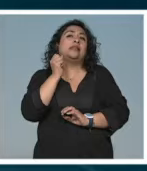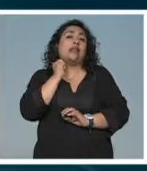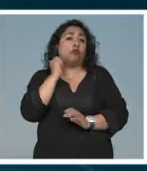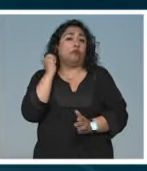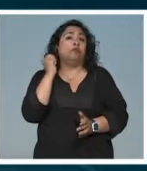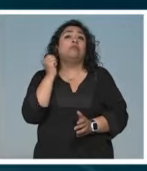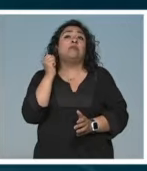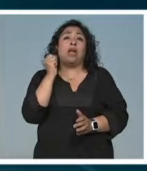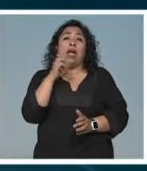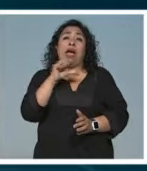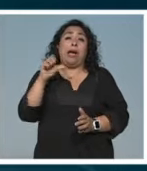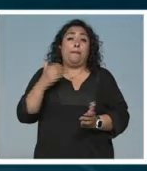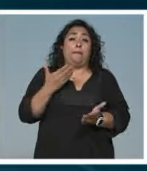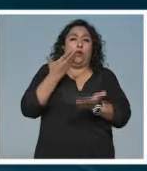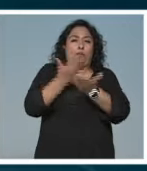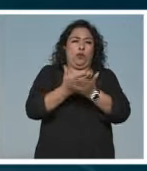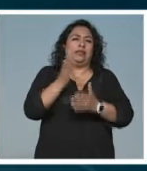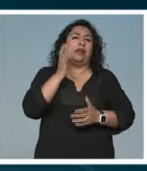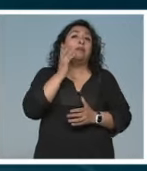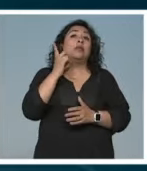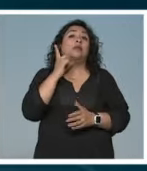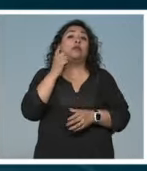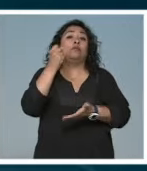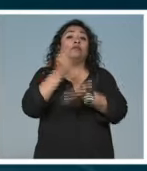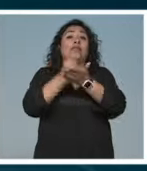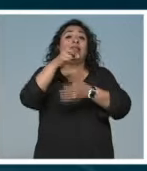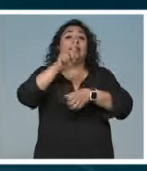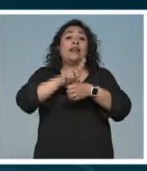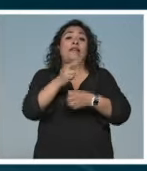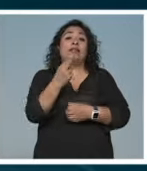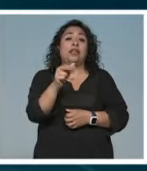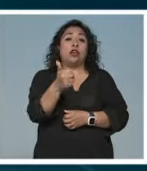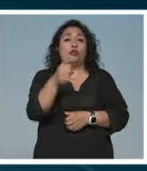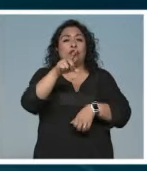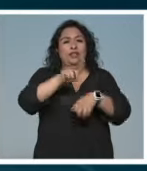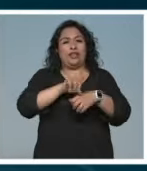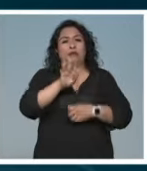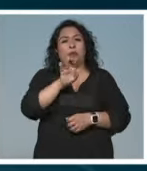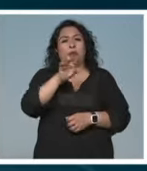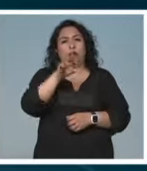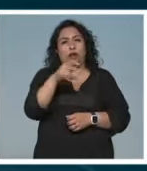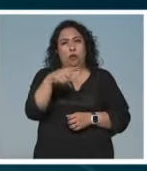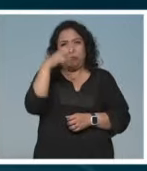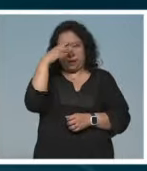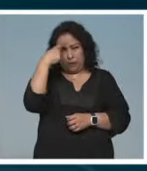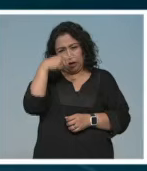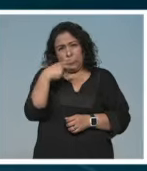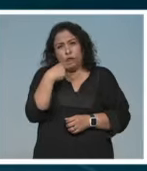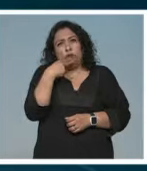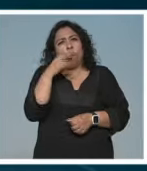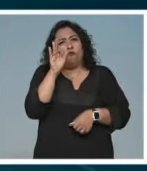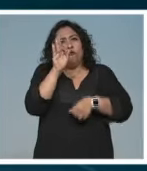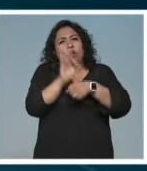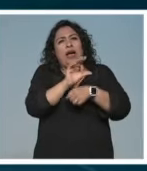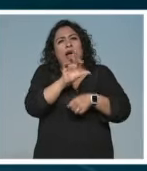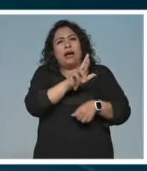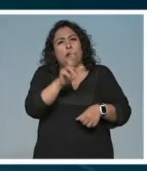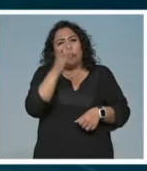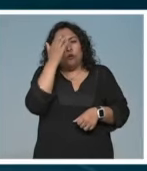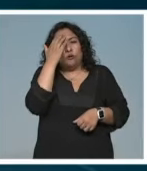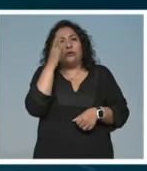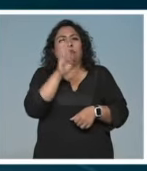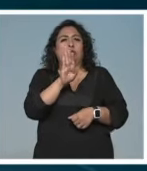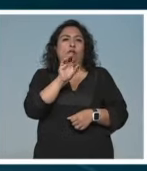a propuesta de la Cámara Baja, declararon el 25 de agosto como el Día del Bolero Mexicano, para preservar y fortalecer el reconocimiento